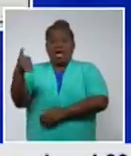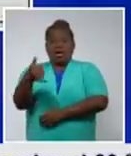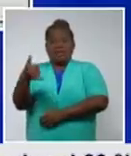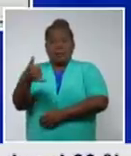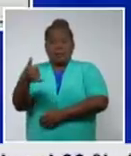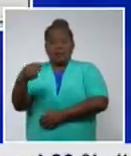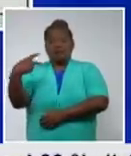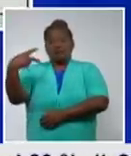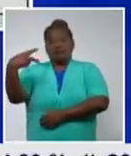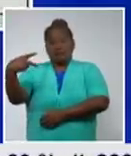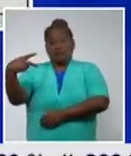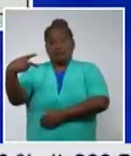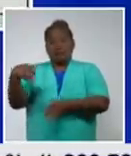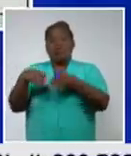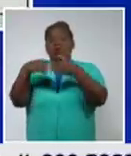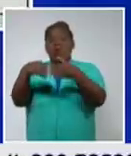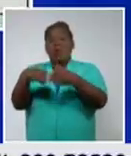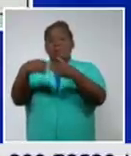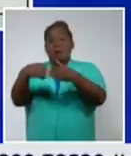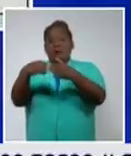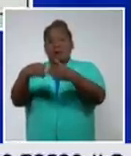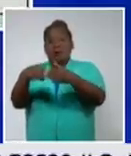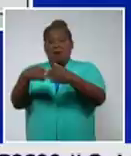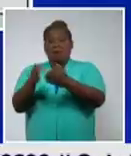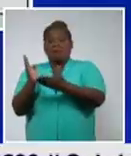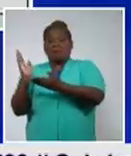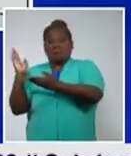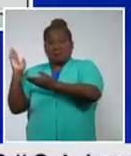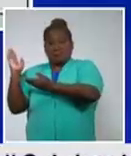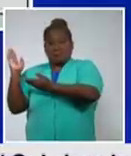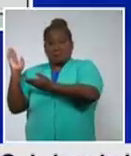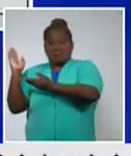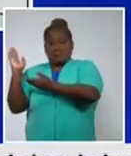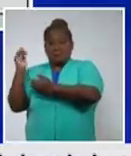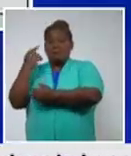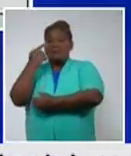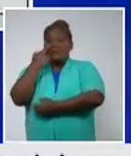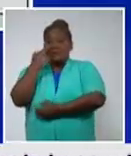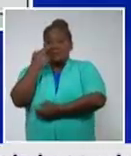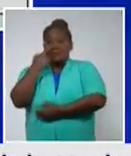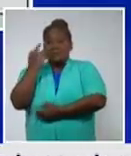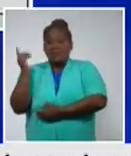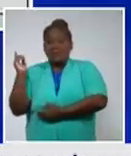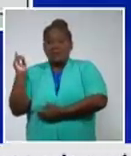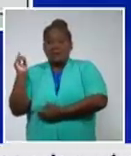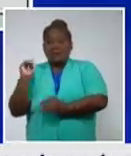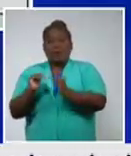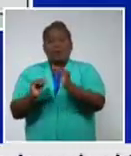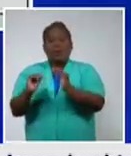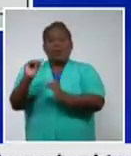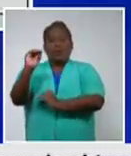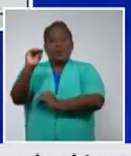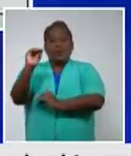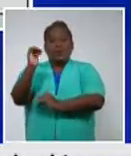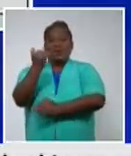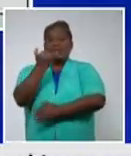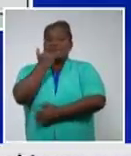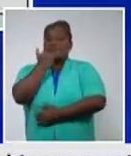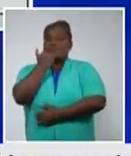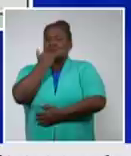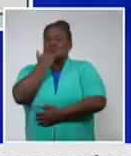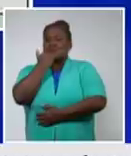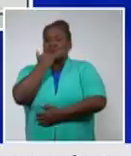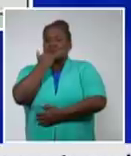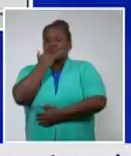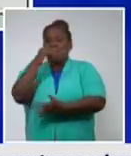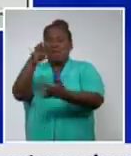lugar. Y Granma, que también hemos visto cómo ha ido incrementando su transmisión,